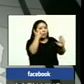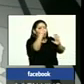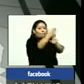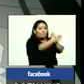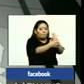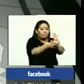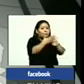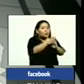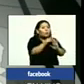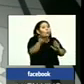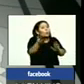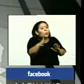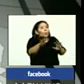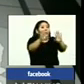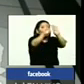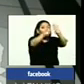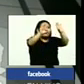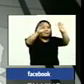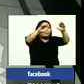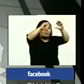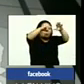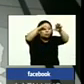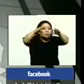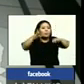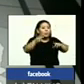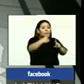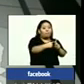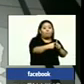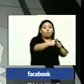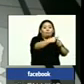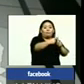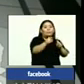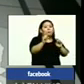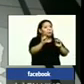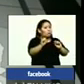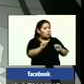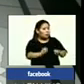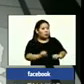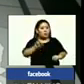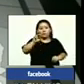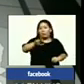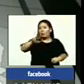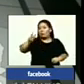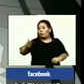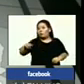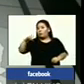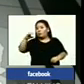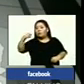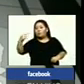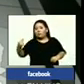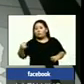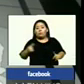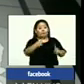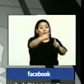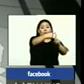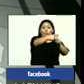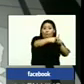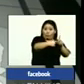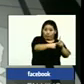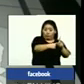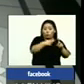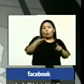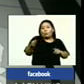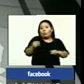encuentra en estos momentos un poco nublado, con una temperatura máxima que podría llegar a los 32 grados centígrados y una mínima